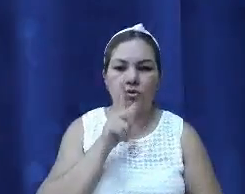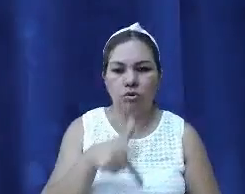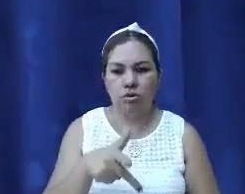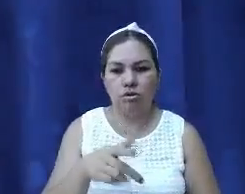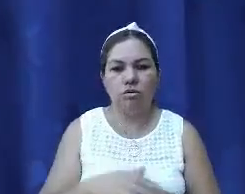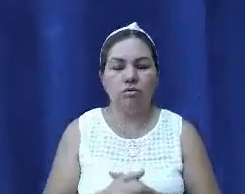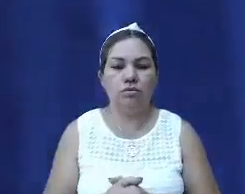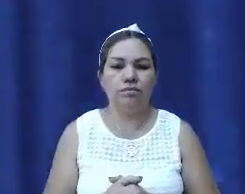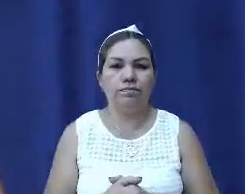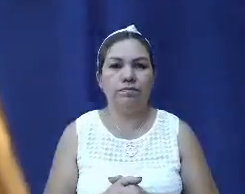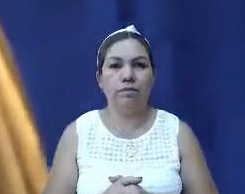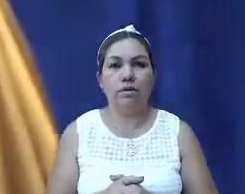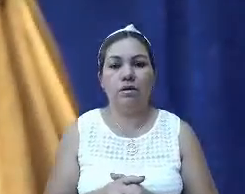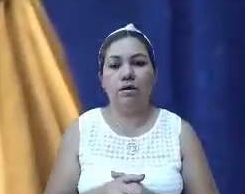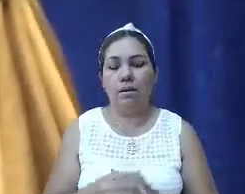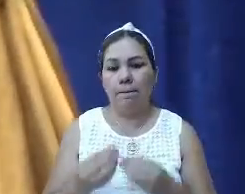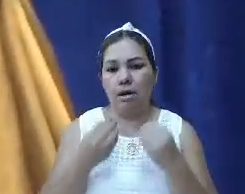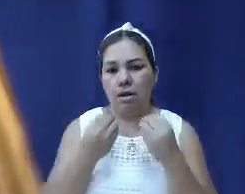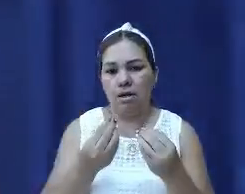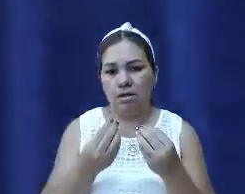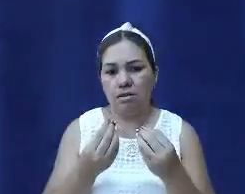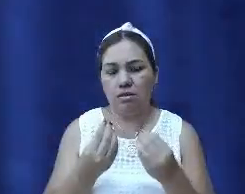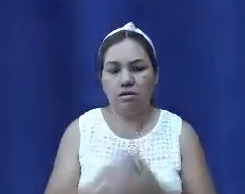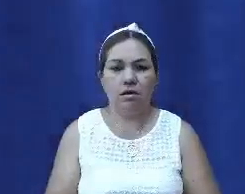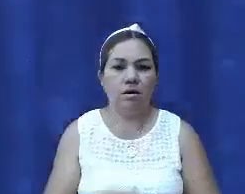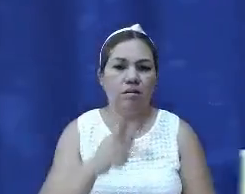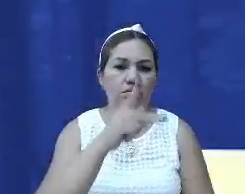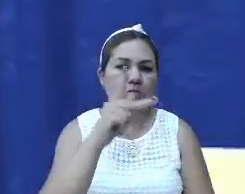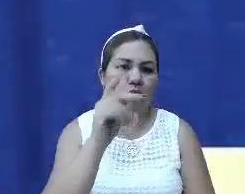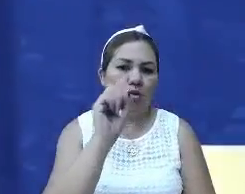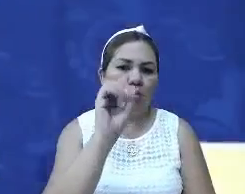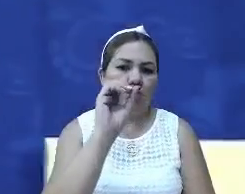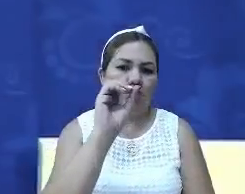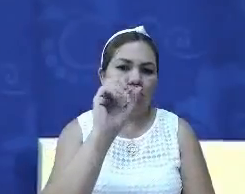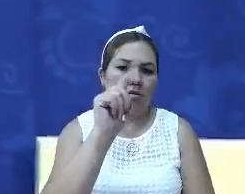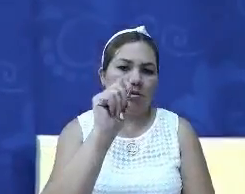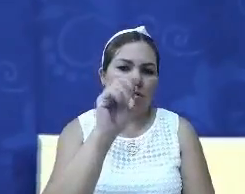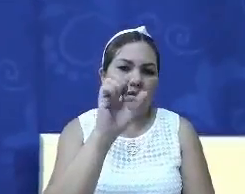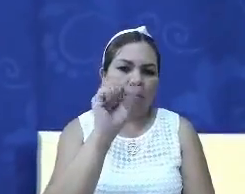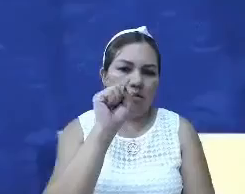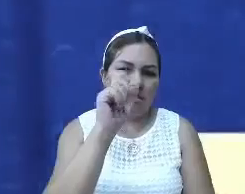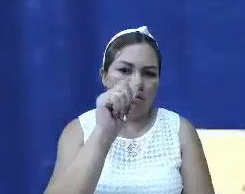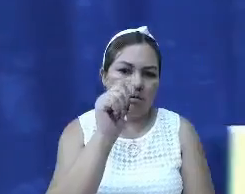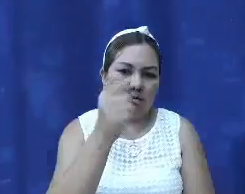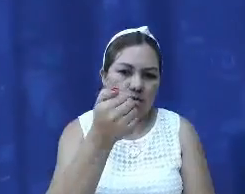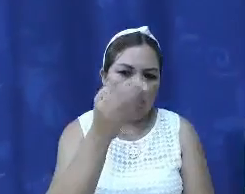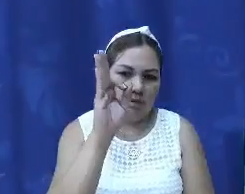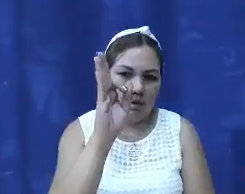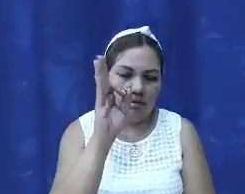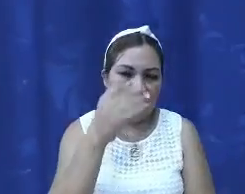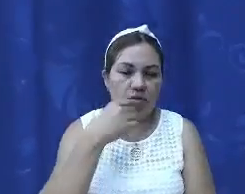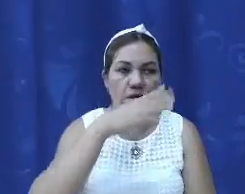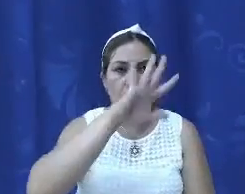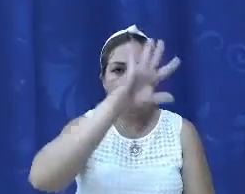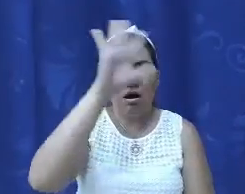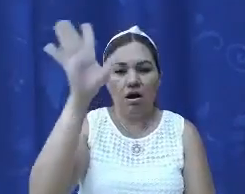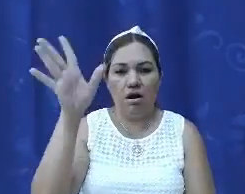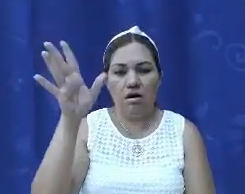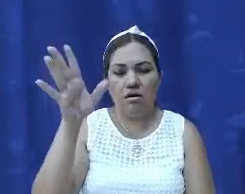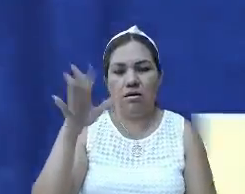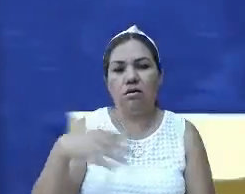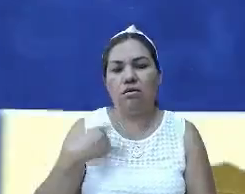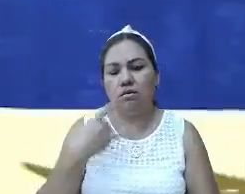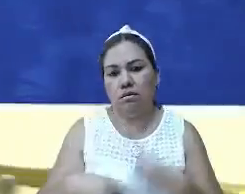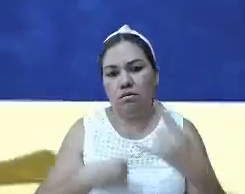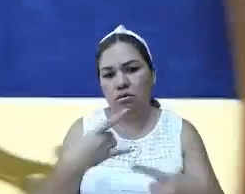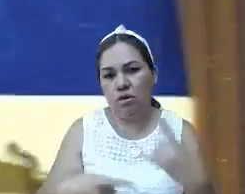Pero ¿qué pasa? Como estás bajo la potestad del aire, del príncipe de este mundo, a vos te es más